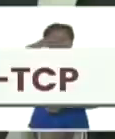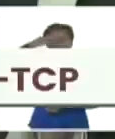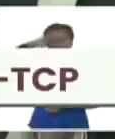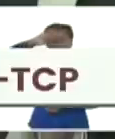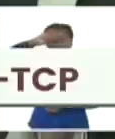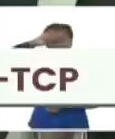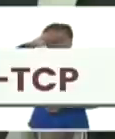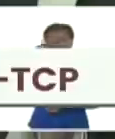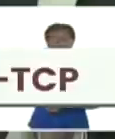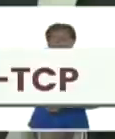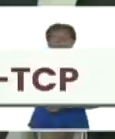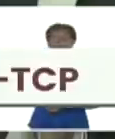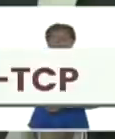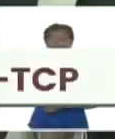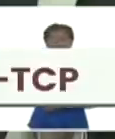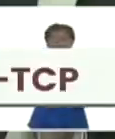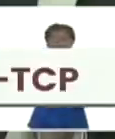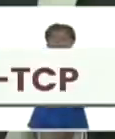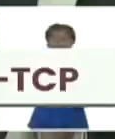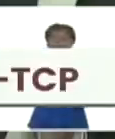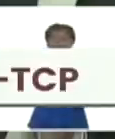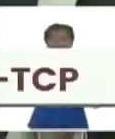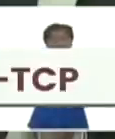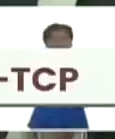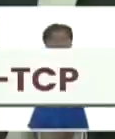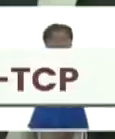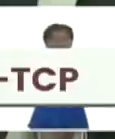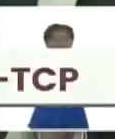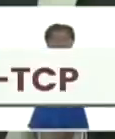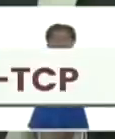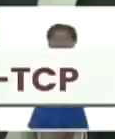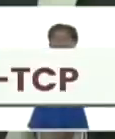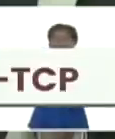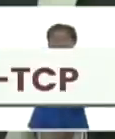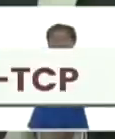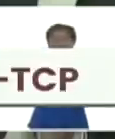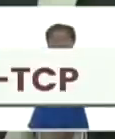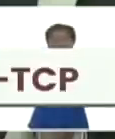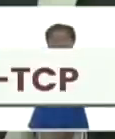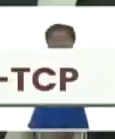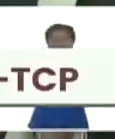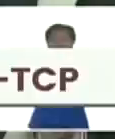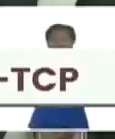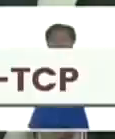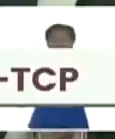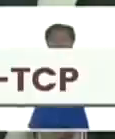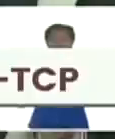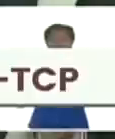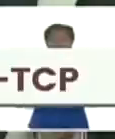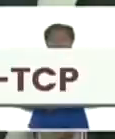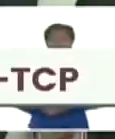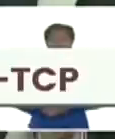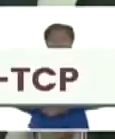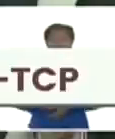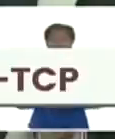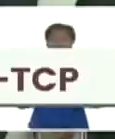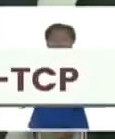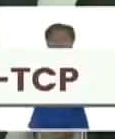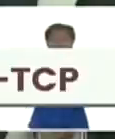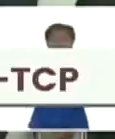Esto debe ser, sí, un tiempo mejor